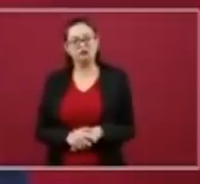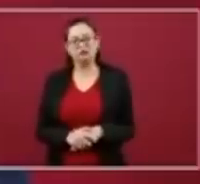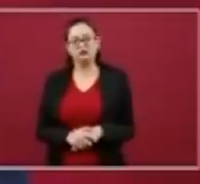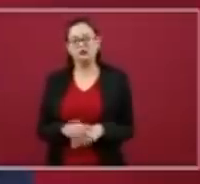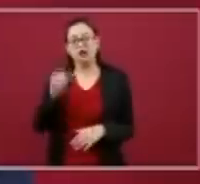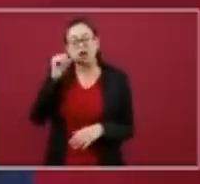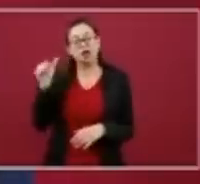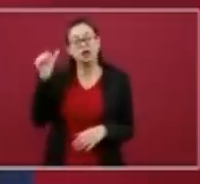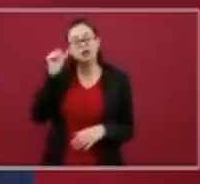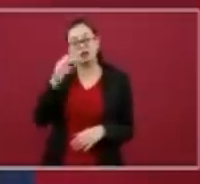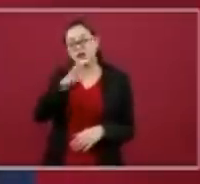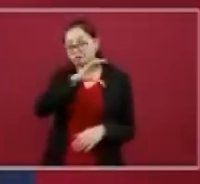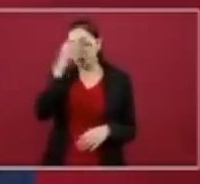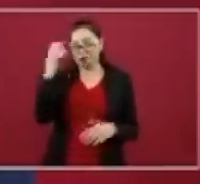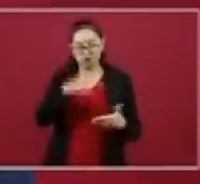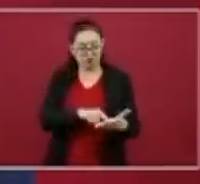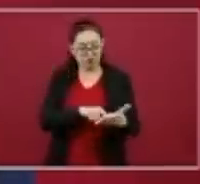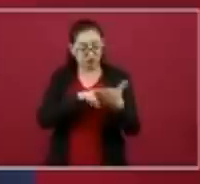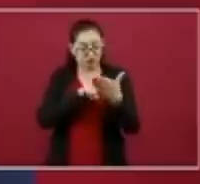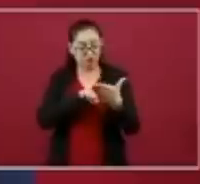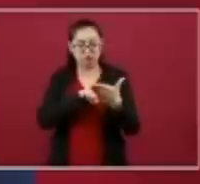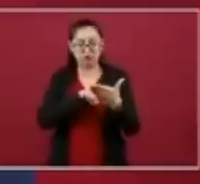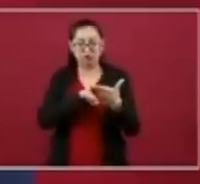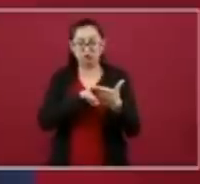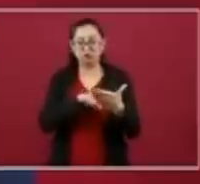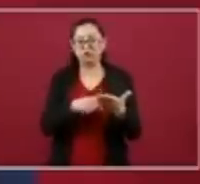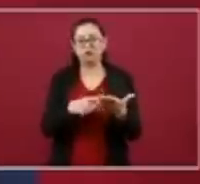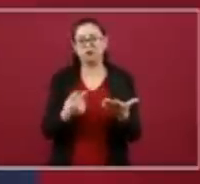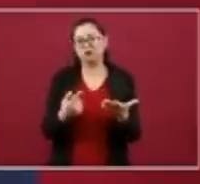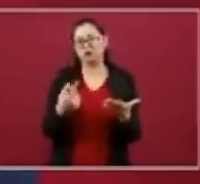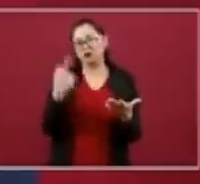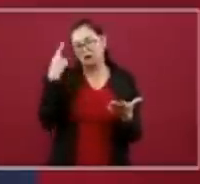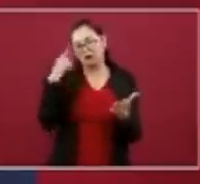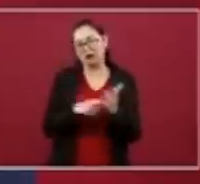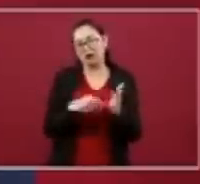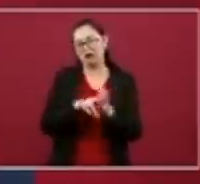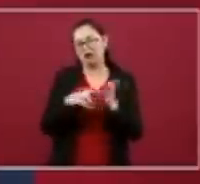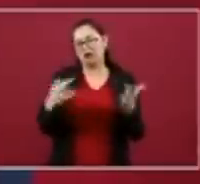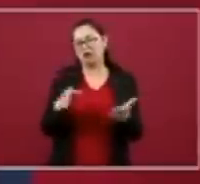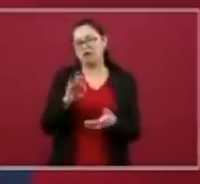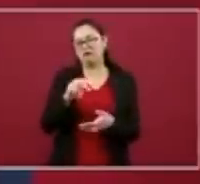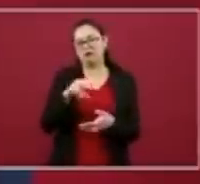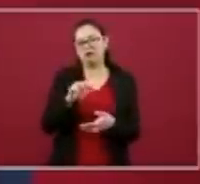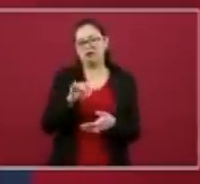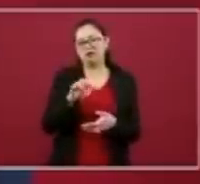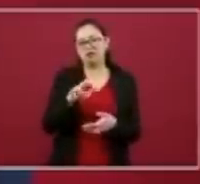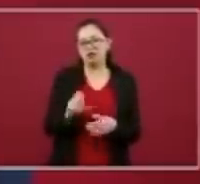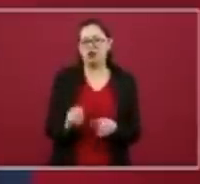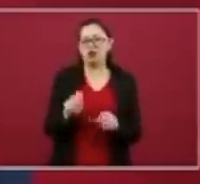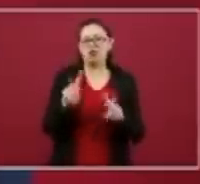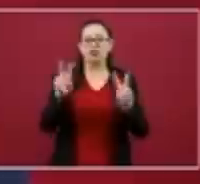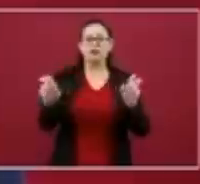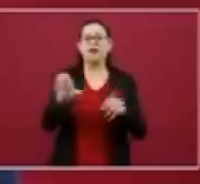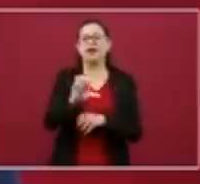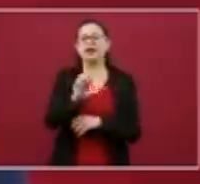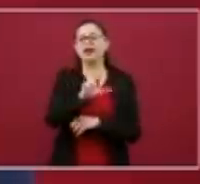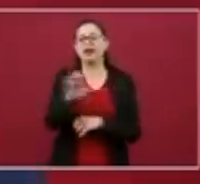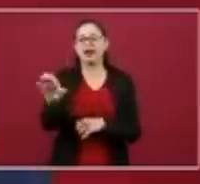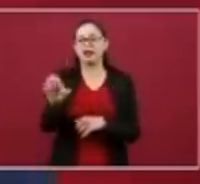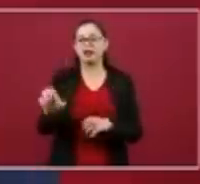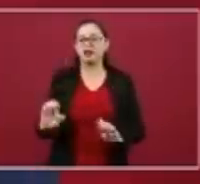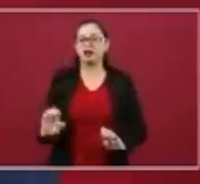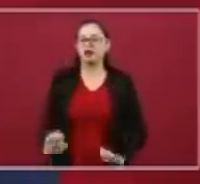una foto, creo que en el financiero, por una nota de la CRE, y vi